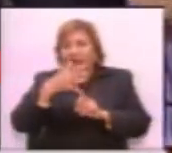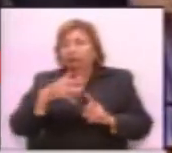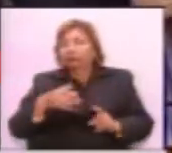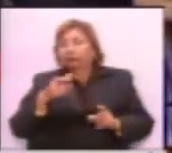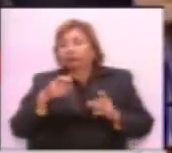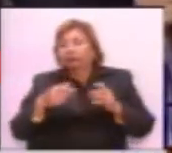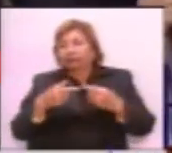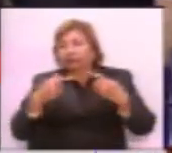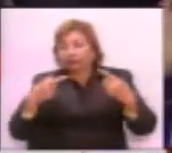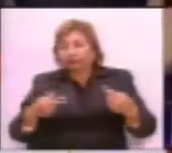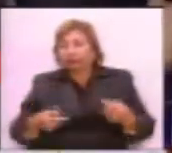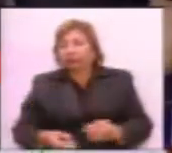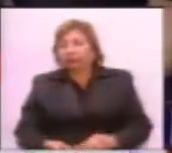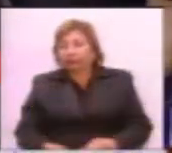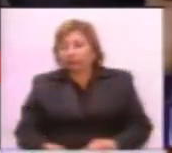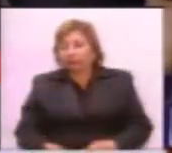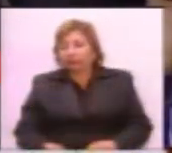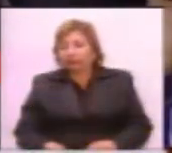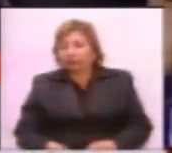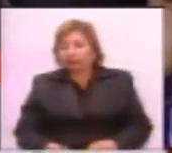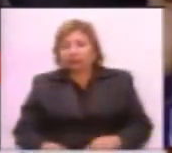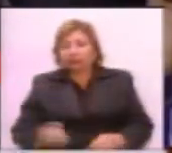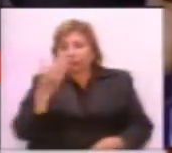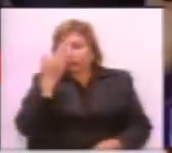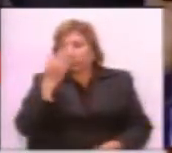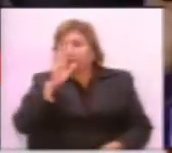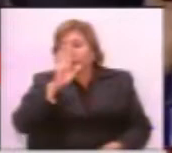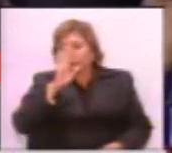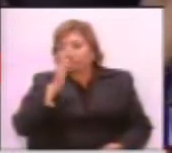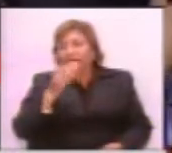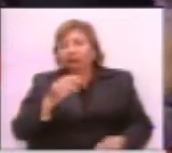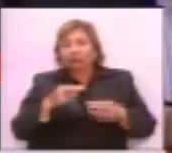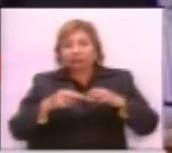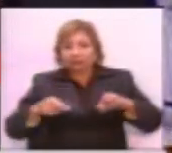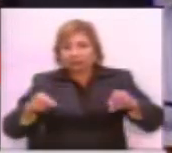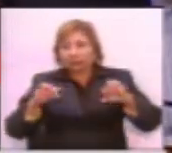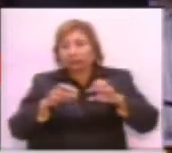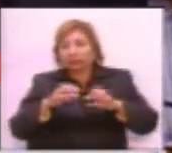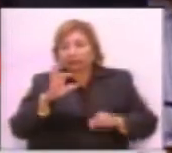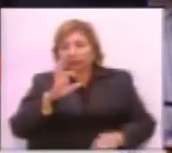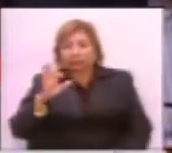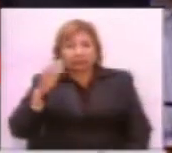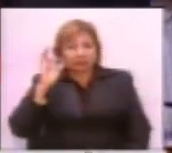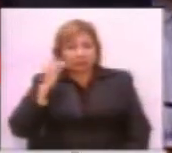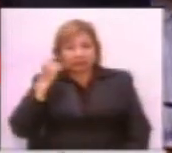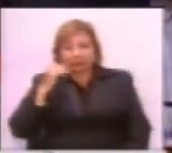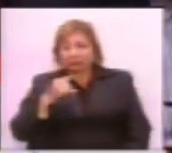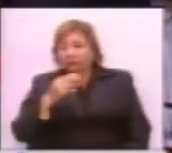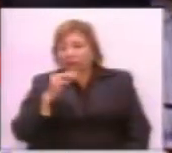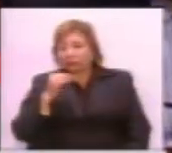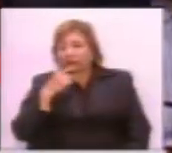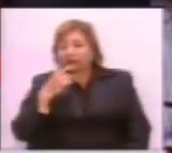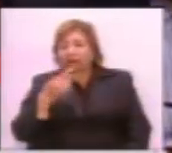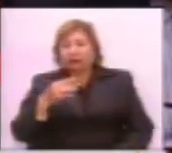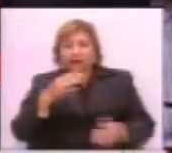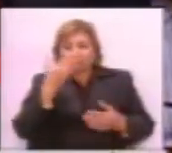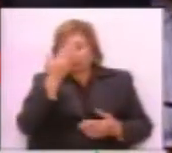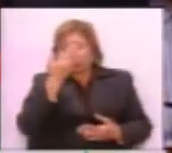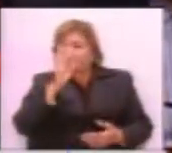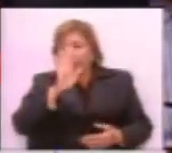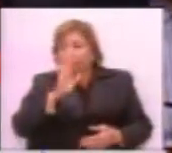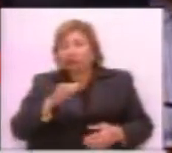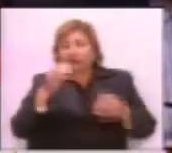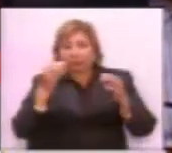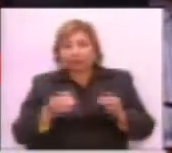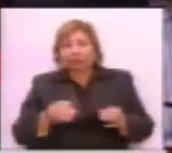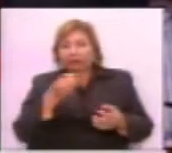adversarios políticos. Dejémonos de hipocresías, pues, señores parlamentarios del fujimorismo. Dejémonos de hipocresías y